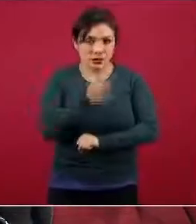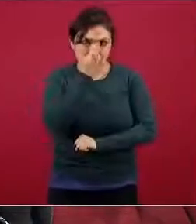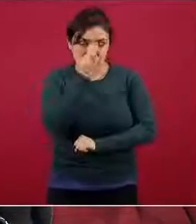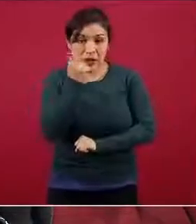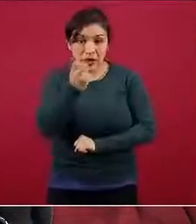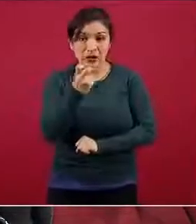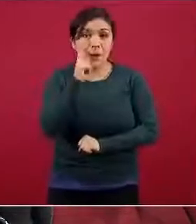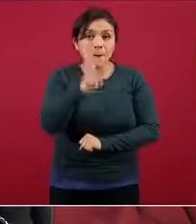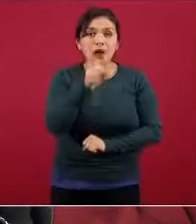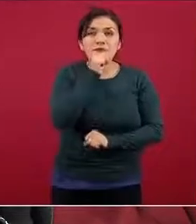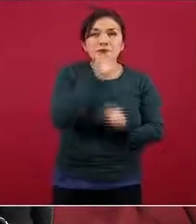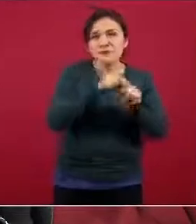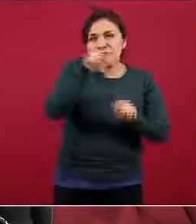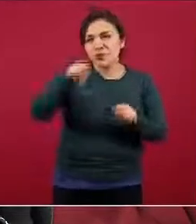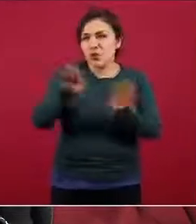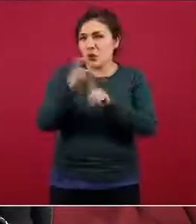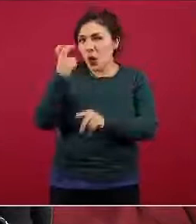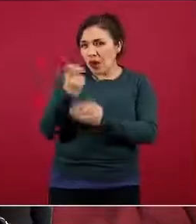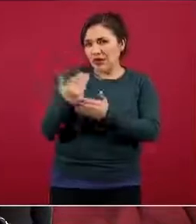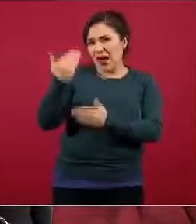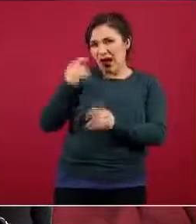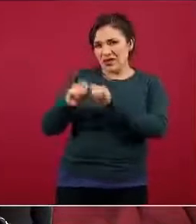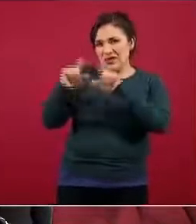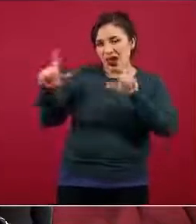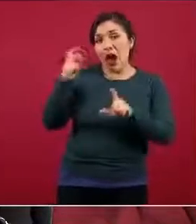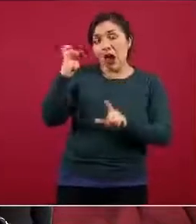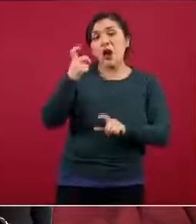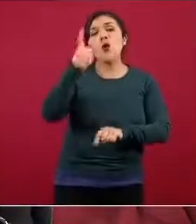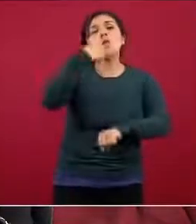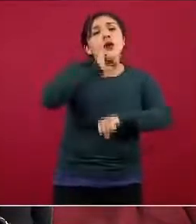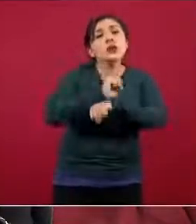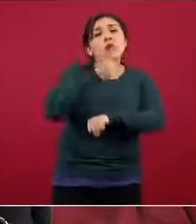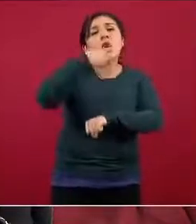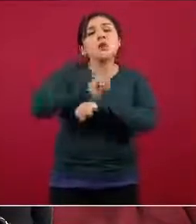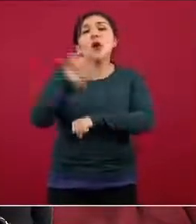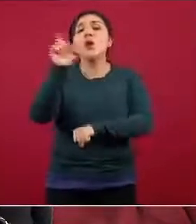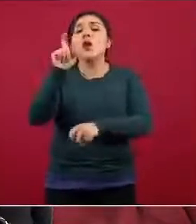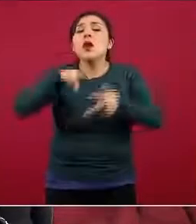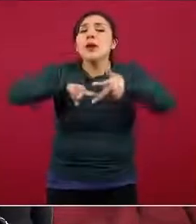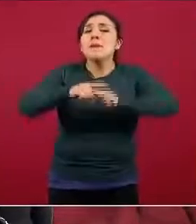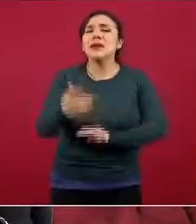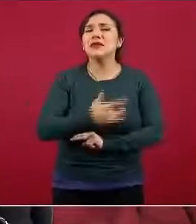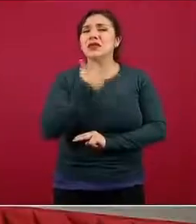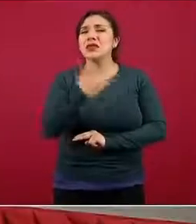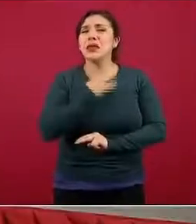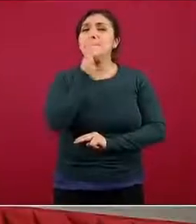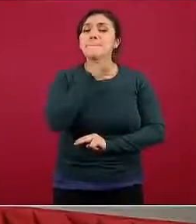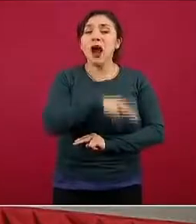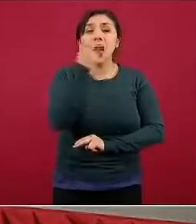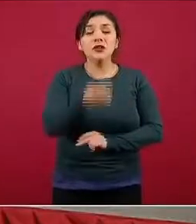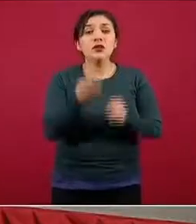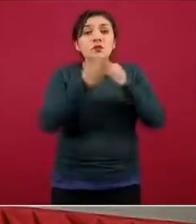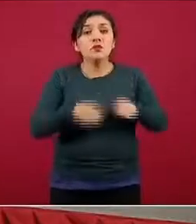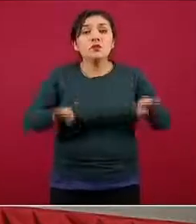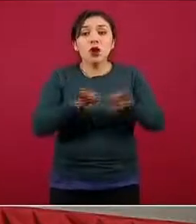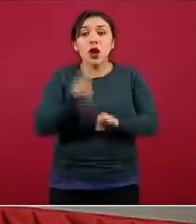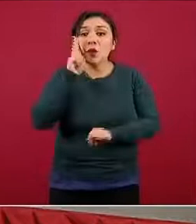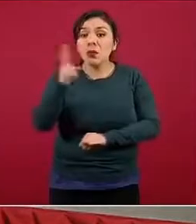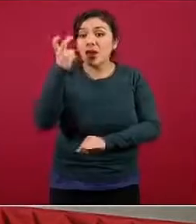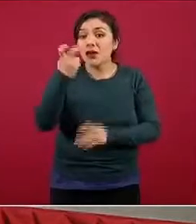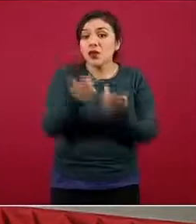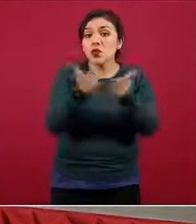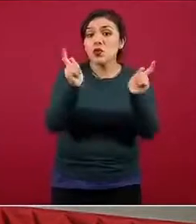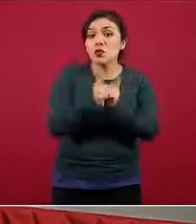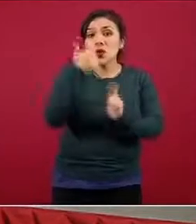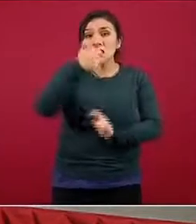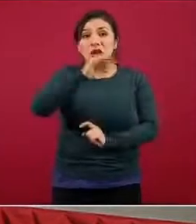estas gráficas, tanto la anterior como esta, recuerden que son por semanas de inicio de síntomas. Y lo que es importante es que en este grupo